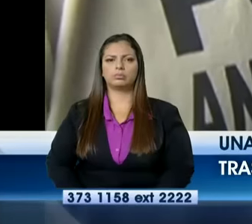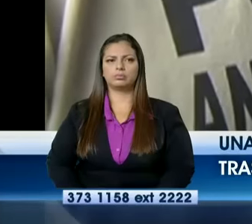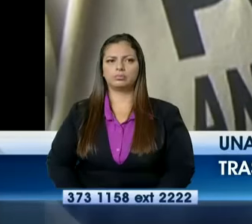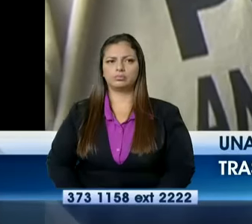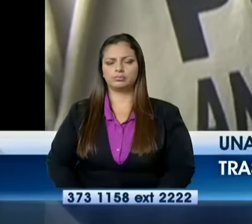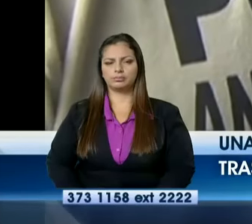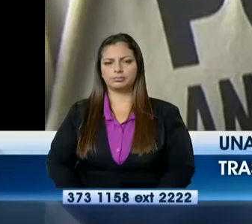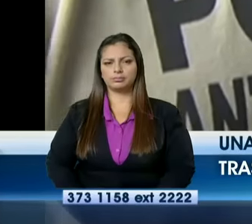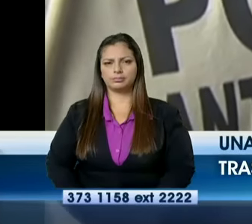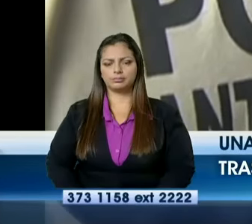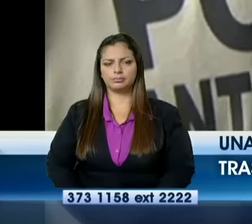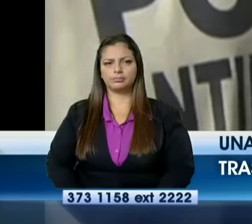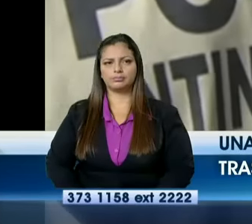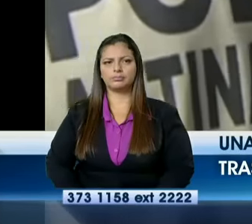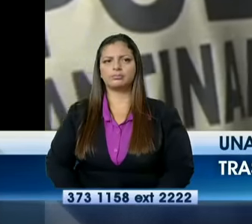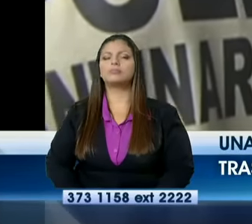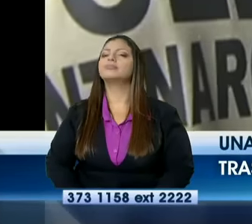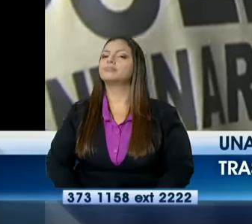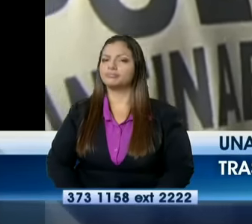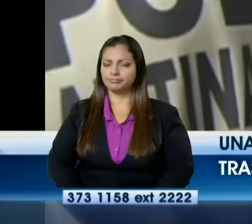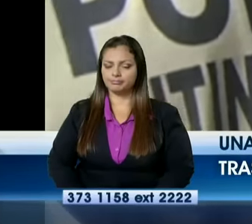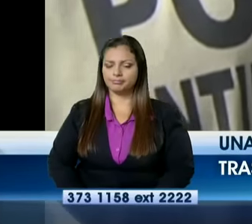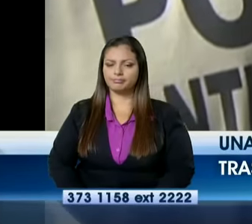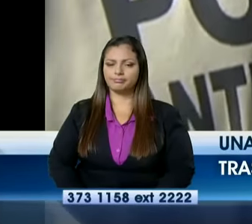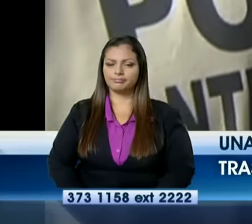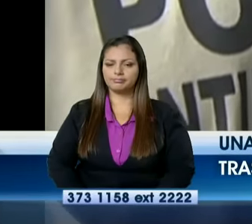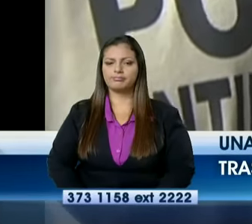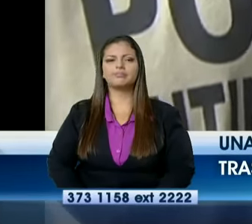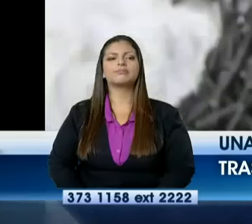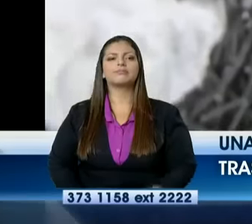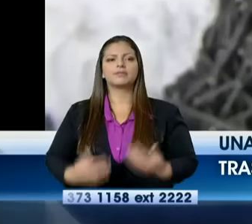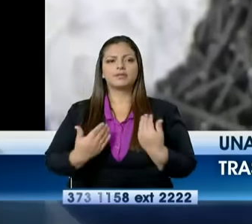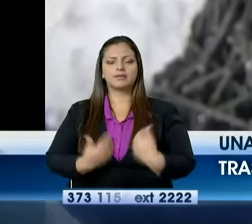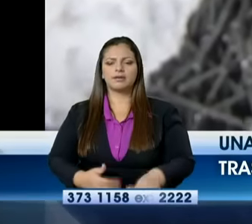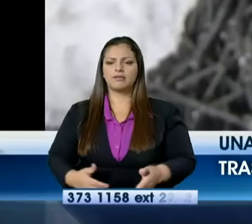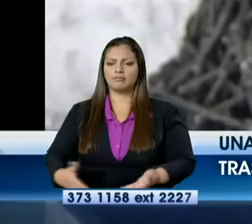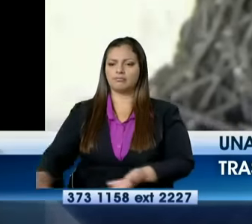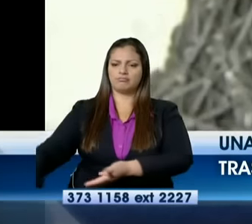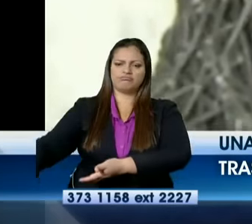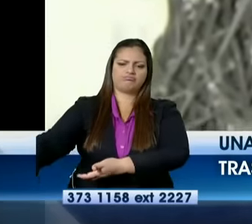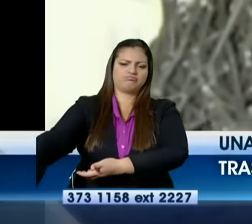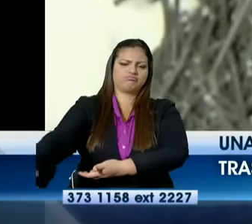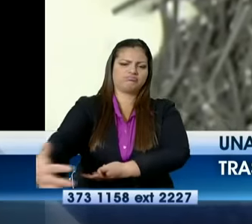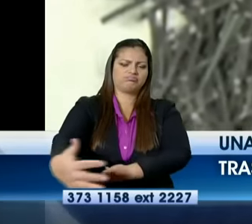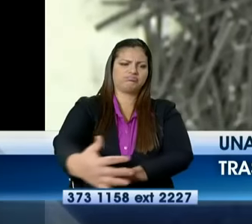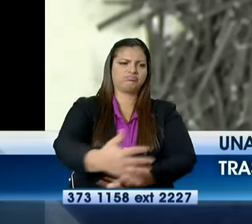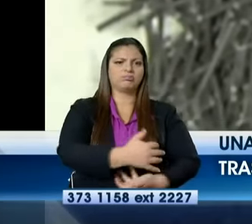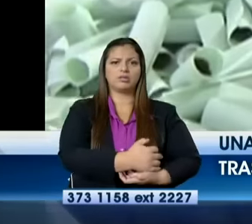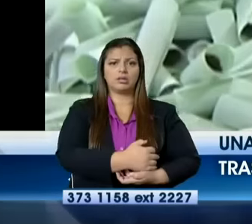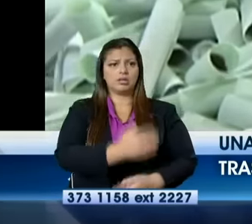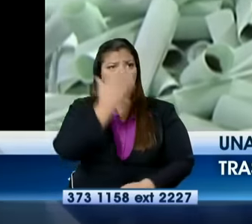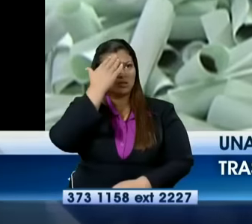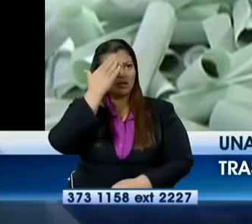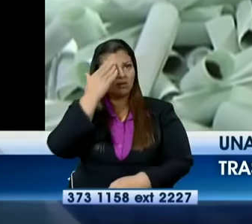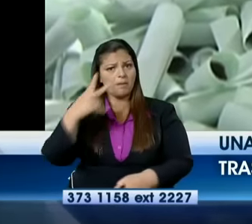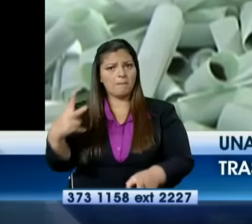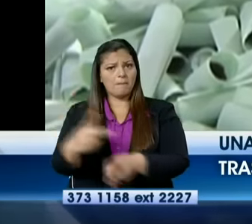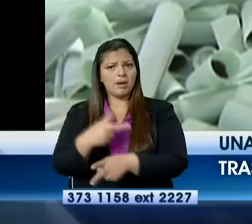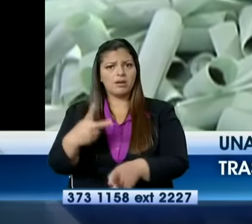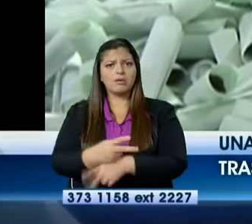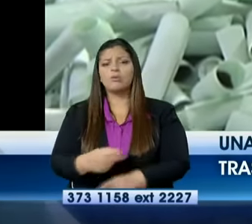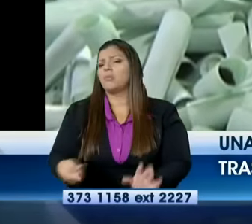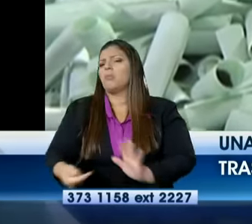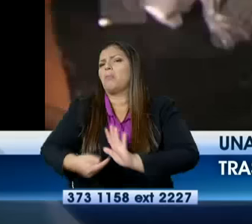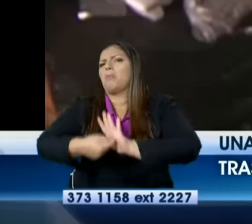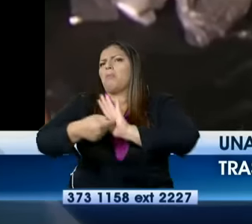Una detonación de toda la sustancia química que se encontraba aquí podía afectar lo que es de una cuadra a la